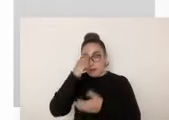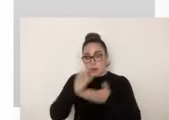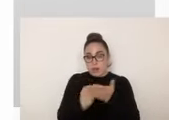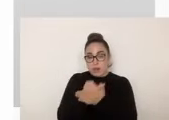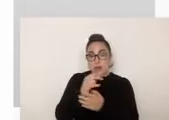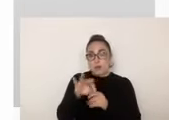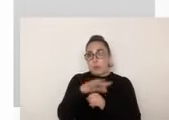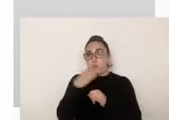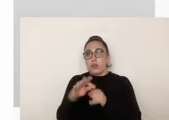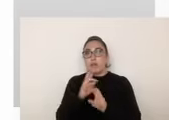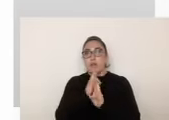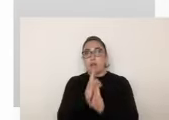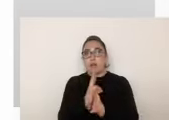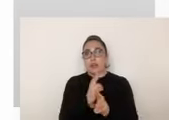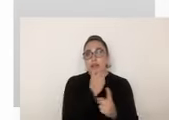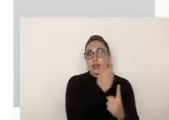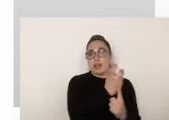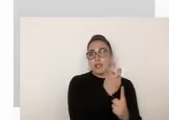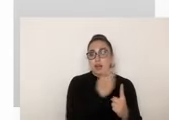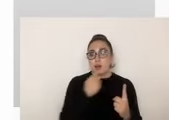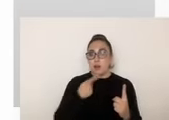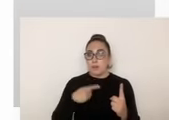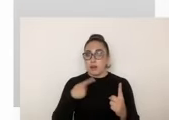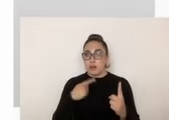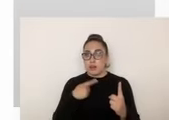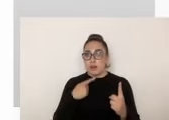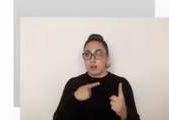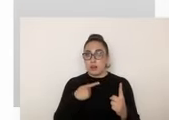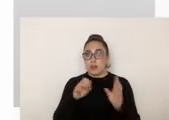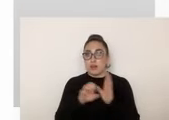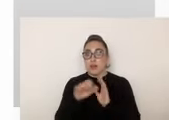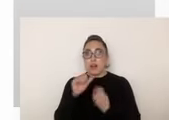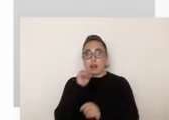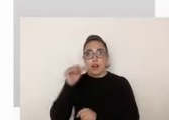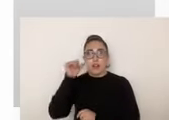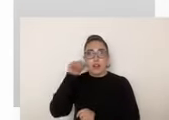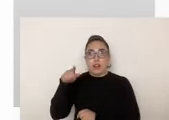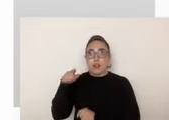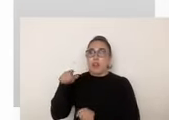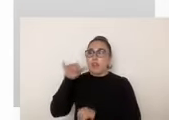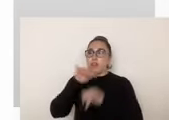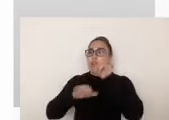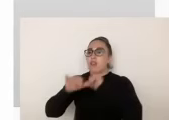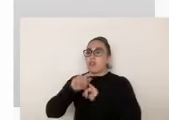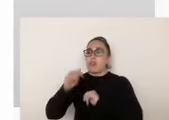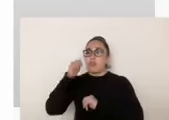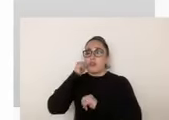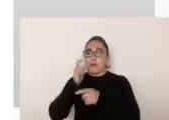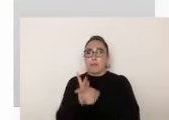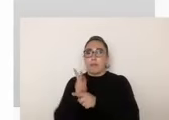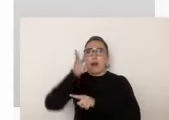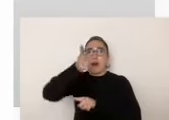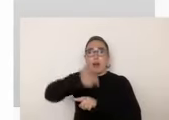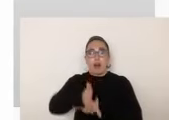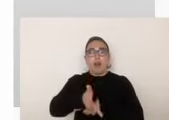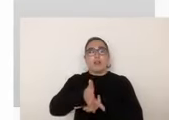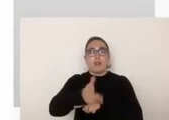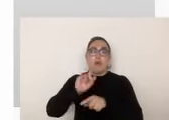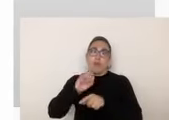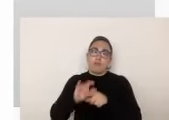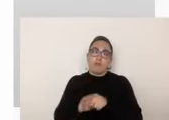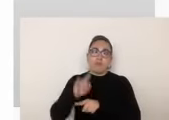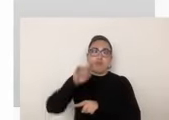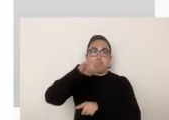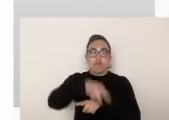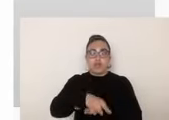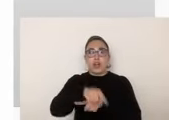si esta persona, Íñigo Ortiz de Urbina, ayer, conduciendo bajo los efectos del alcohol, pasó por encima de un señor ahí en Insurgentes